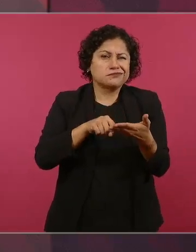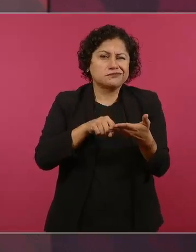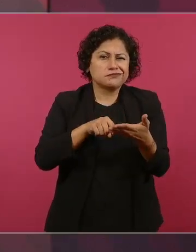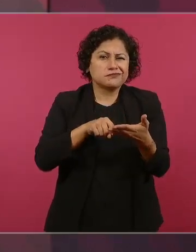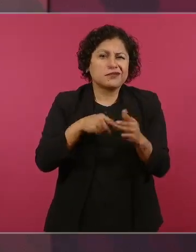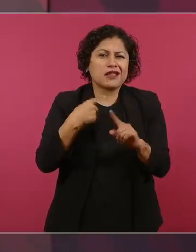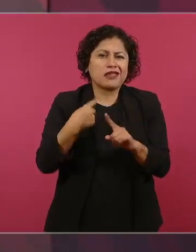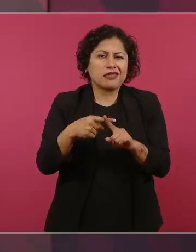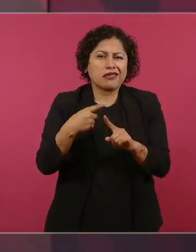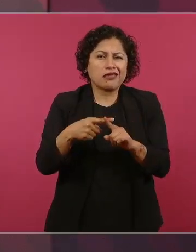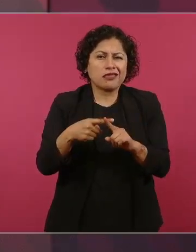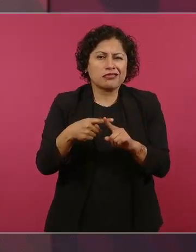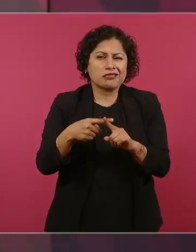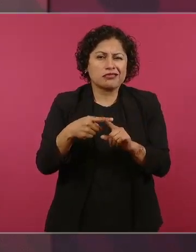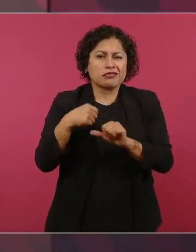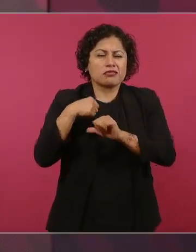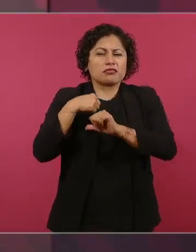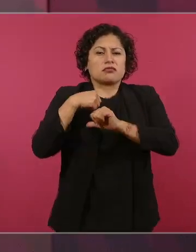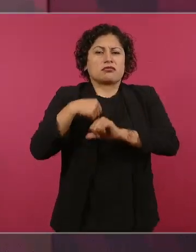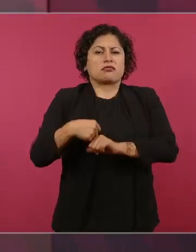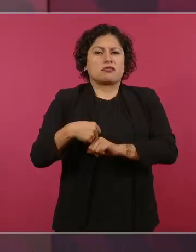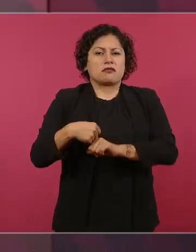la derecha